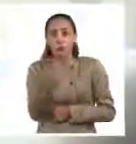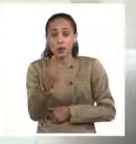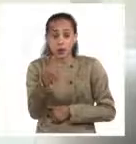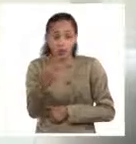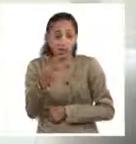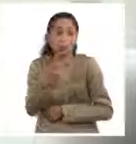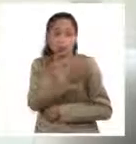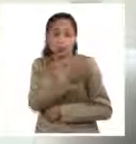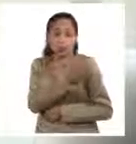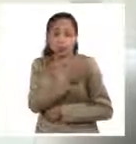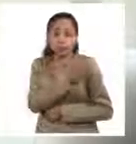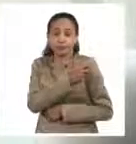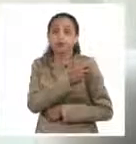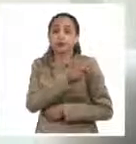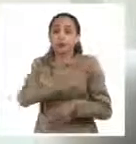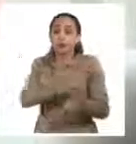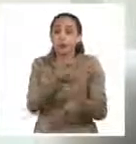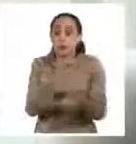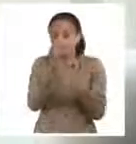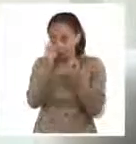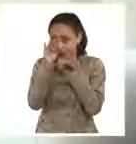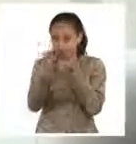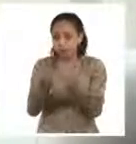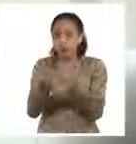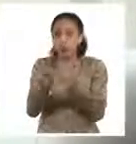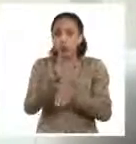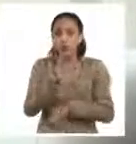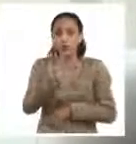una prevención de la hospitalización en la enfermedad severa de un